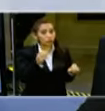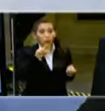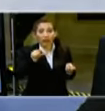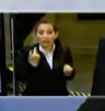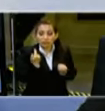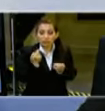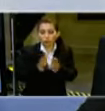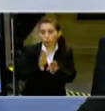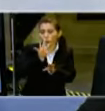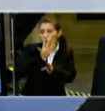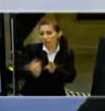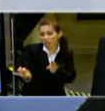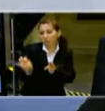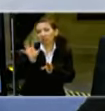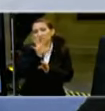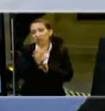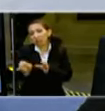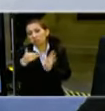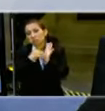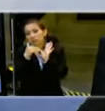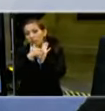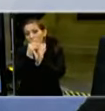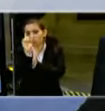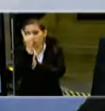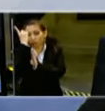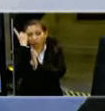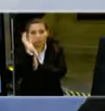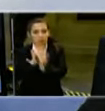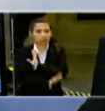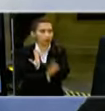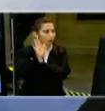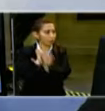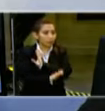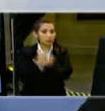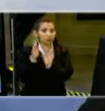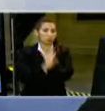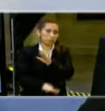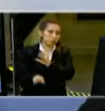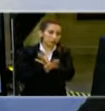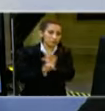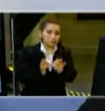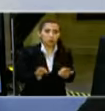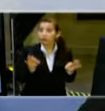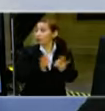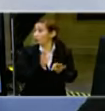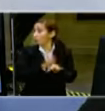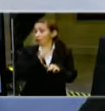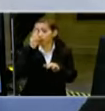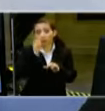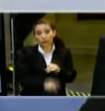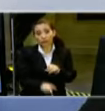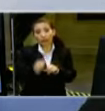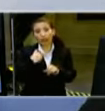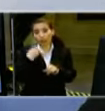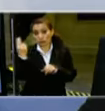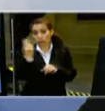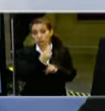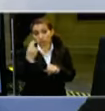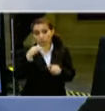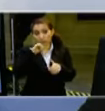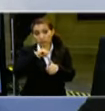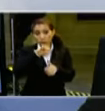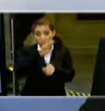unos 400, 500 millones de dólares que me parece fundamentales, porque efectivamente si algo necesita Centroamérica